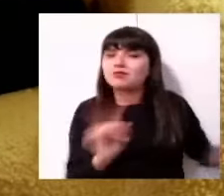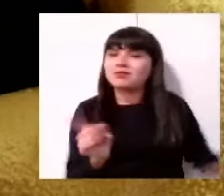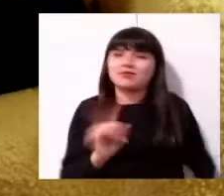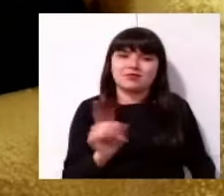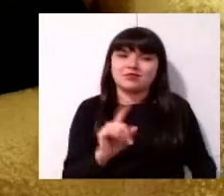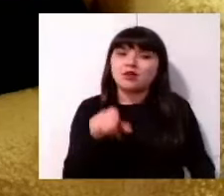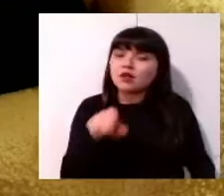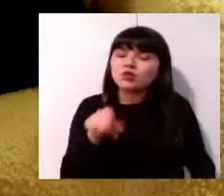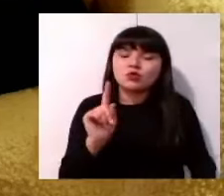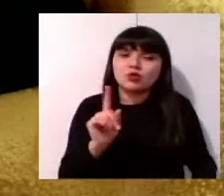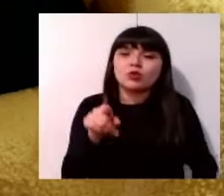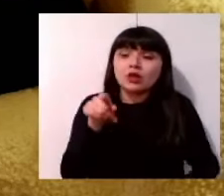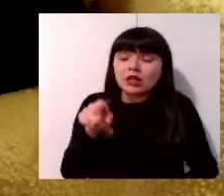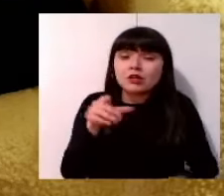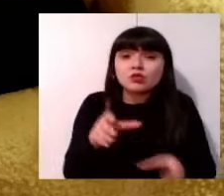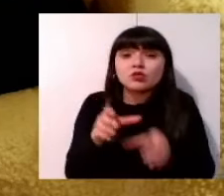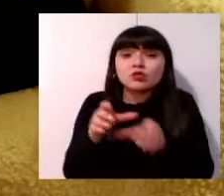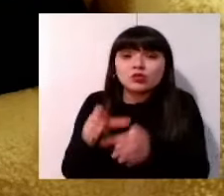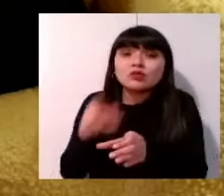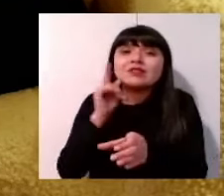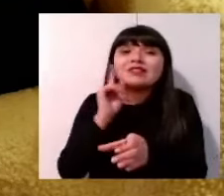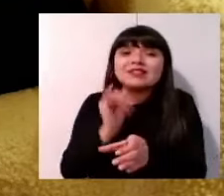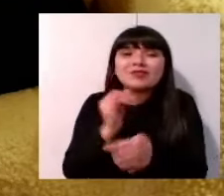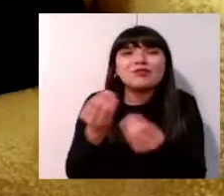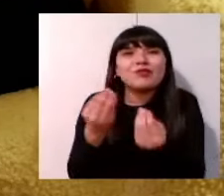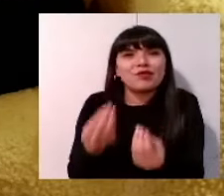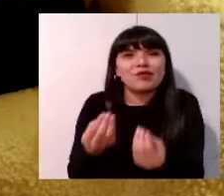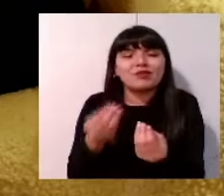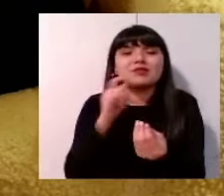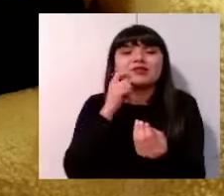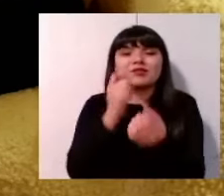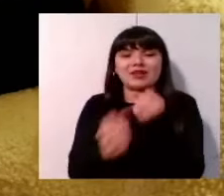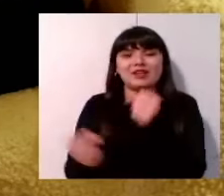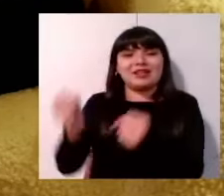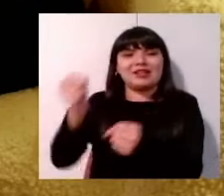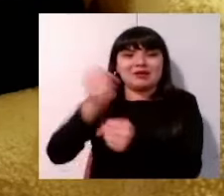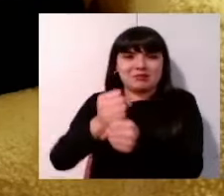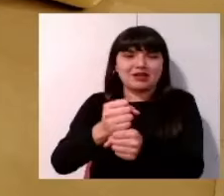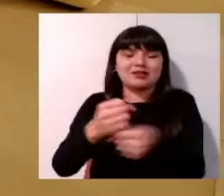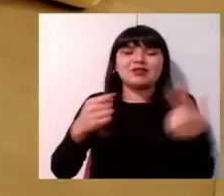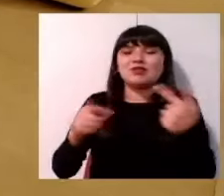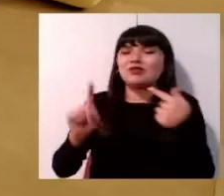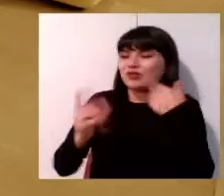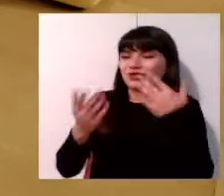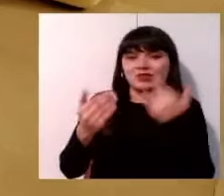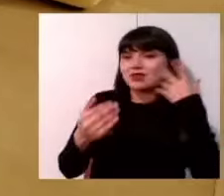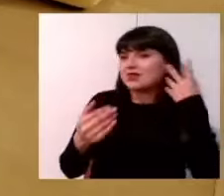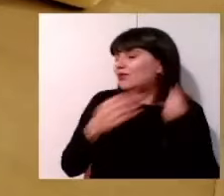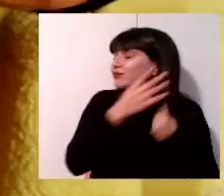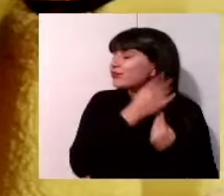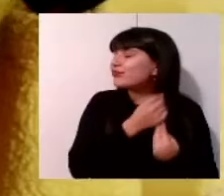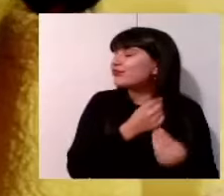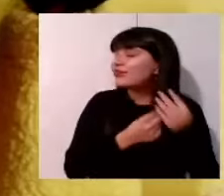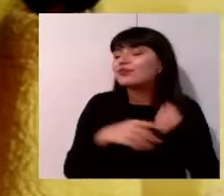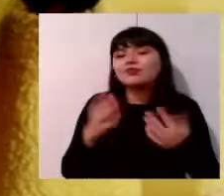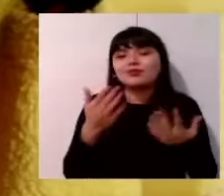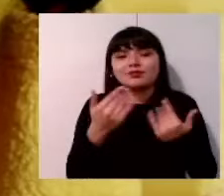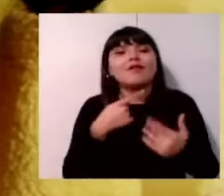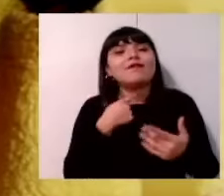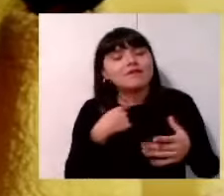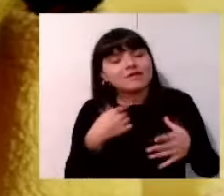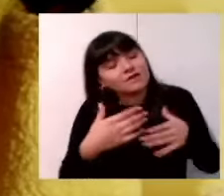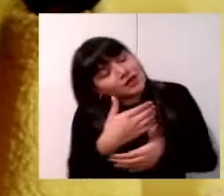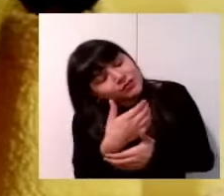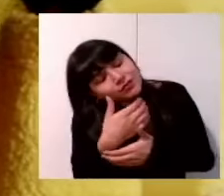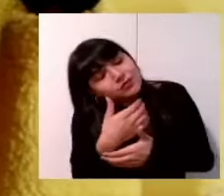sí pueda reemplazar ese estímulo de tener que tocarle el pelo a la mamá antes de dormir. ¿Y ahí cuánto tiempo es sano